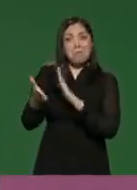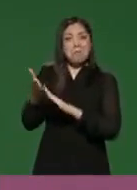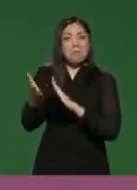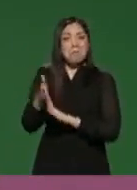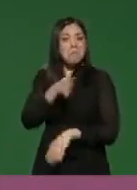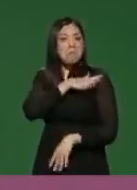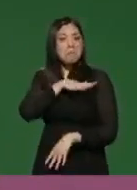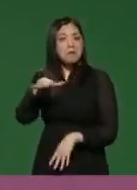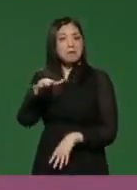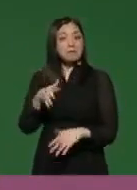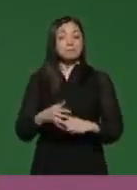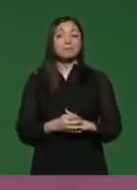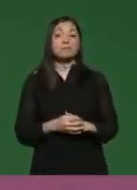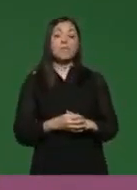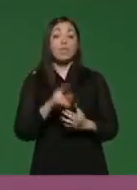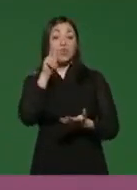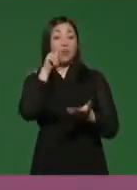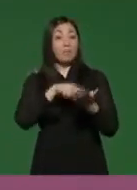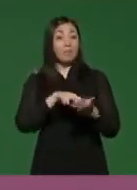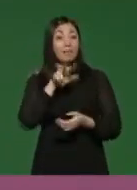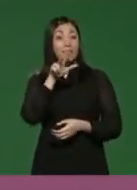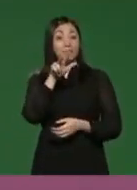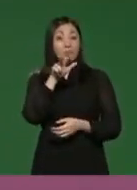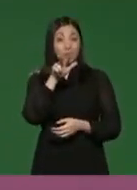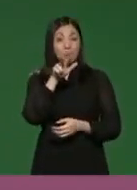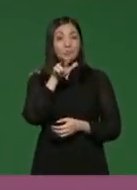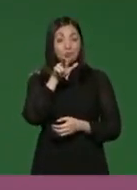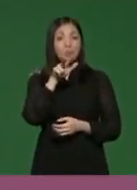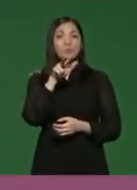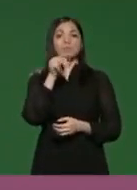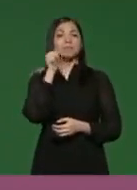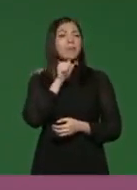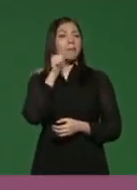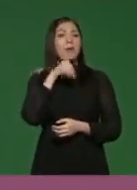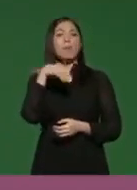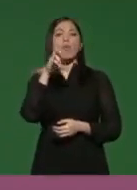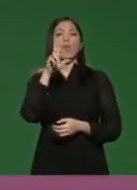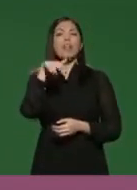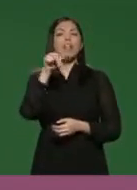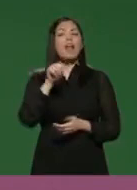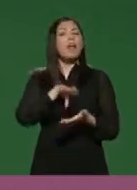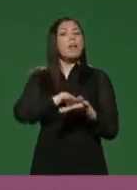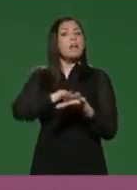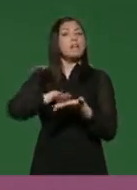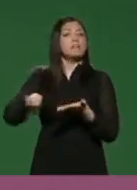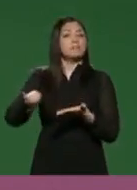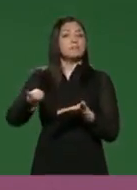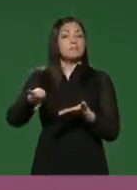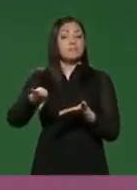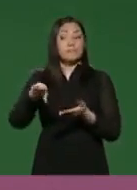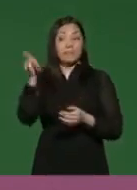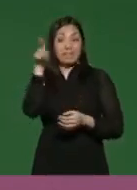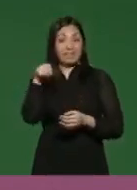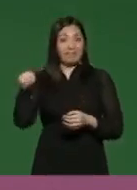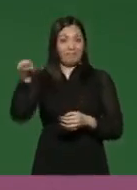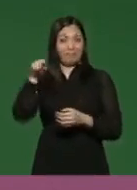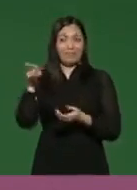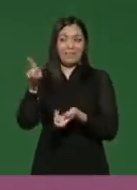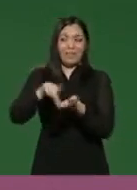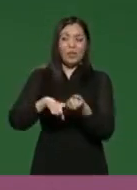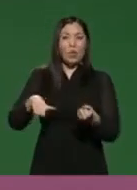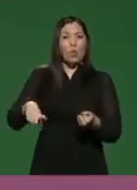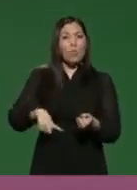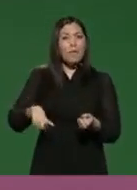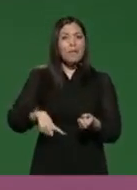2018, Morena se ha encargado de darle la espalda a nuestra tierra, a Jalisco. Desde Palacio Nacional y con su mayoría en el Congreso Federal,